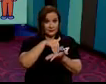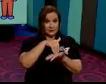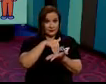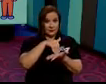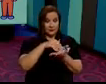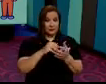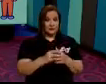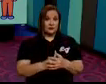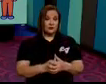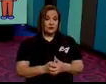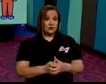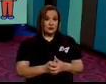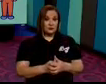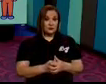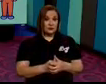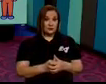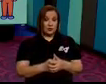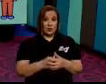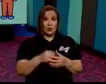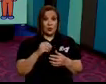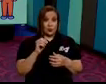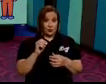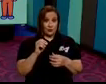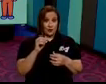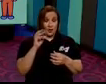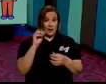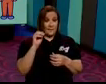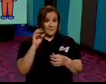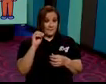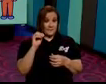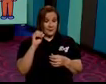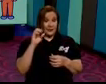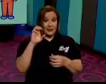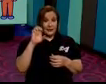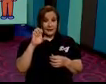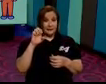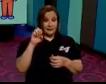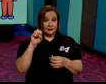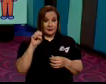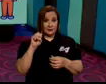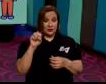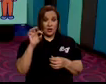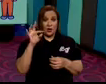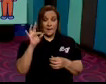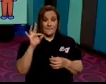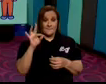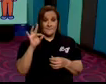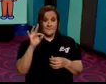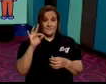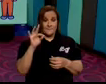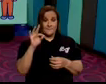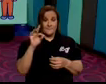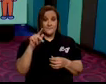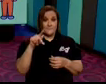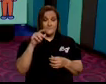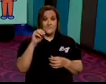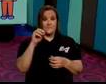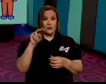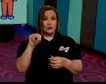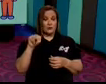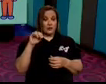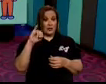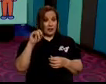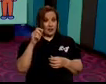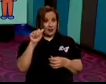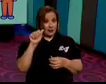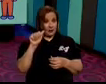Y con nuestra esponjita también. O con el pincel. Entonces vamos a pintarla. ¿Ok?